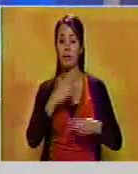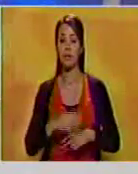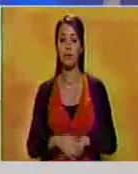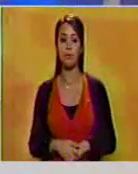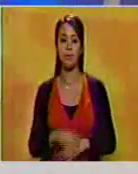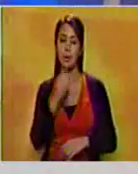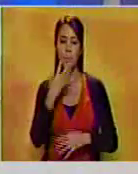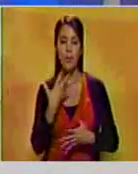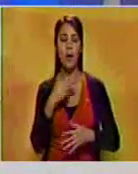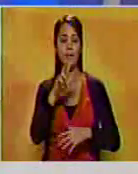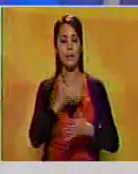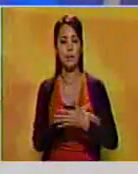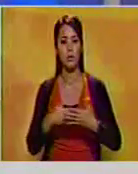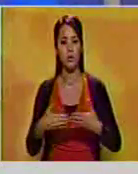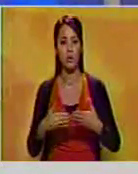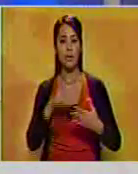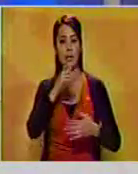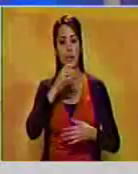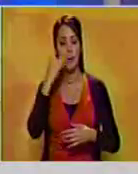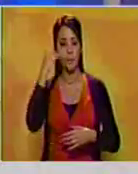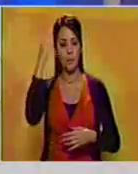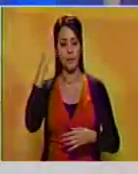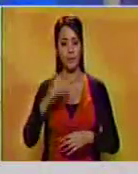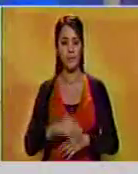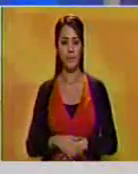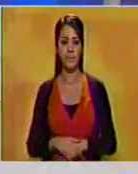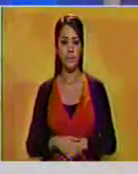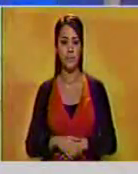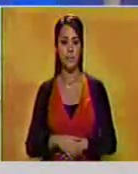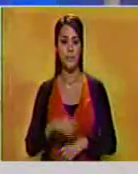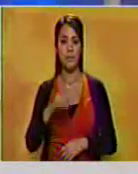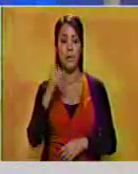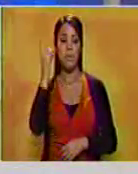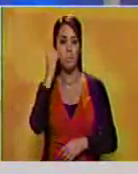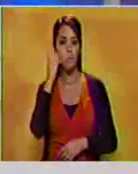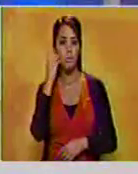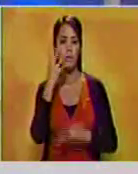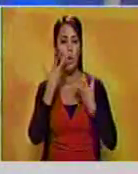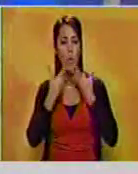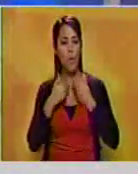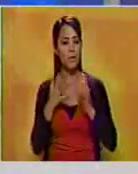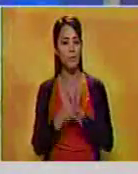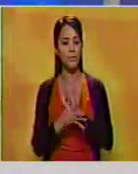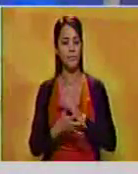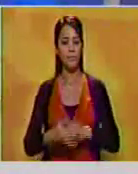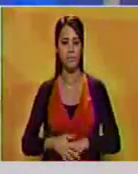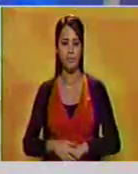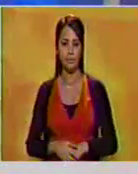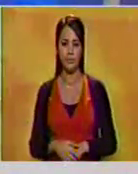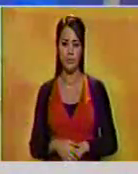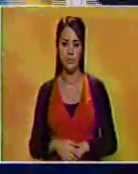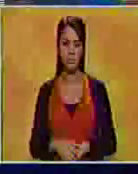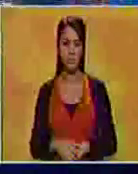beneficiaría a 3 millones de adultos mayores diana vázquez nos cuenta más en el siguiente reporte